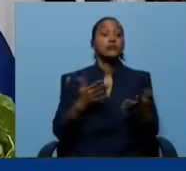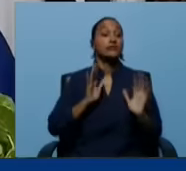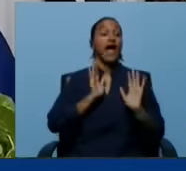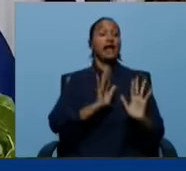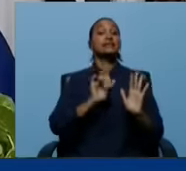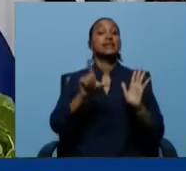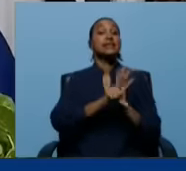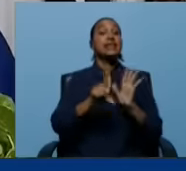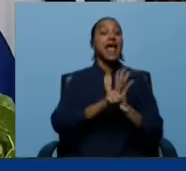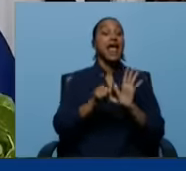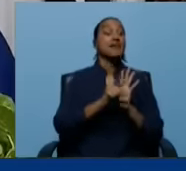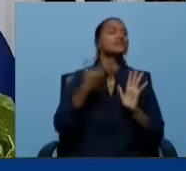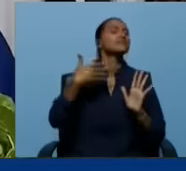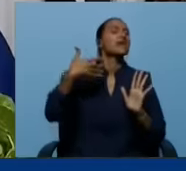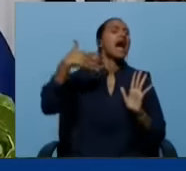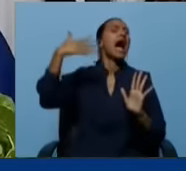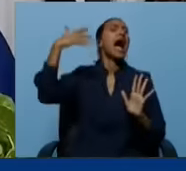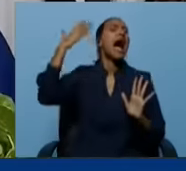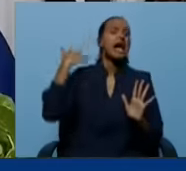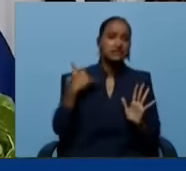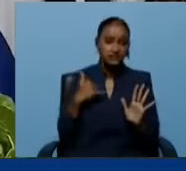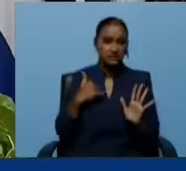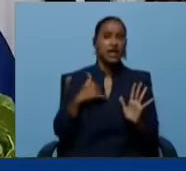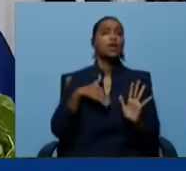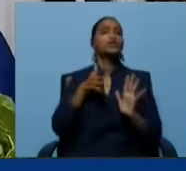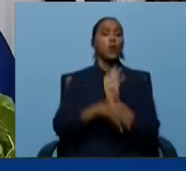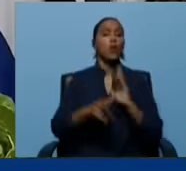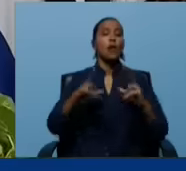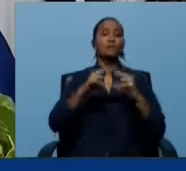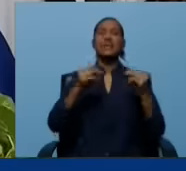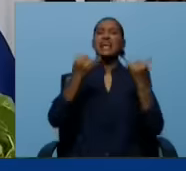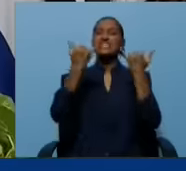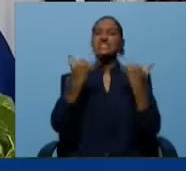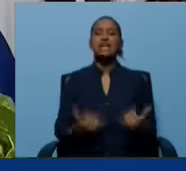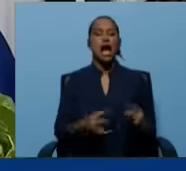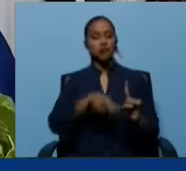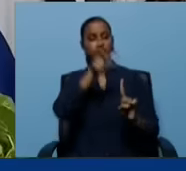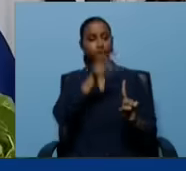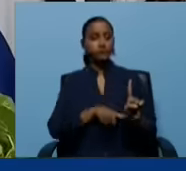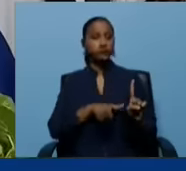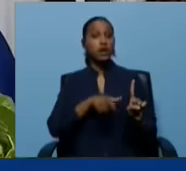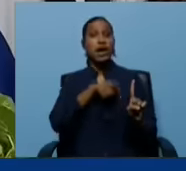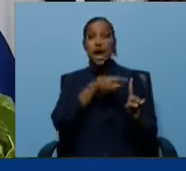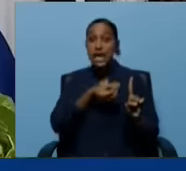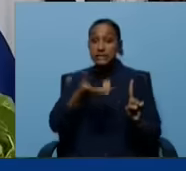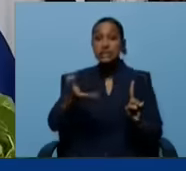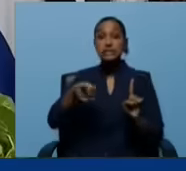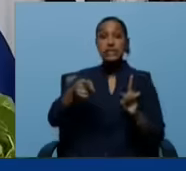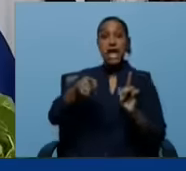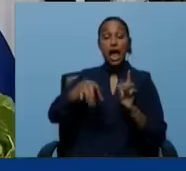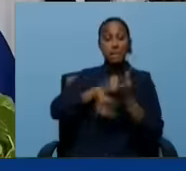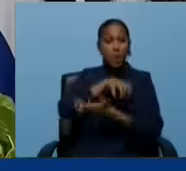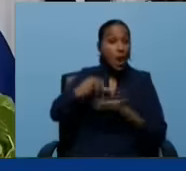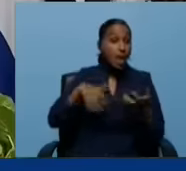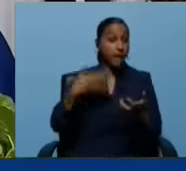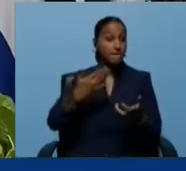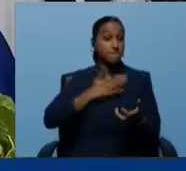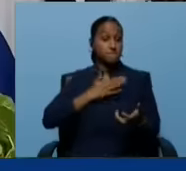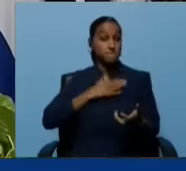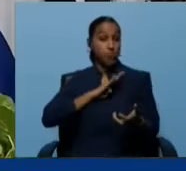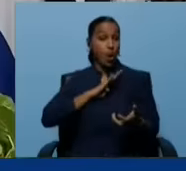momento. Y un crimen como es, fusilamiento. Y Zelaya los